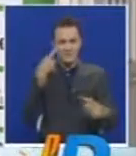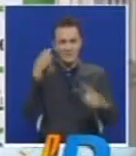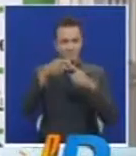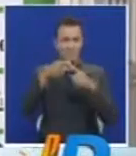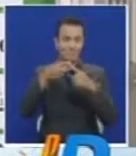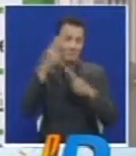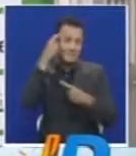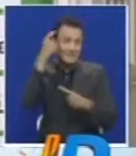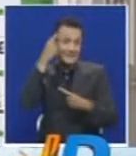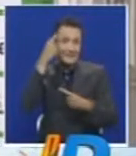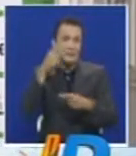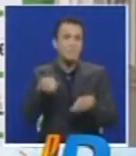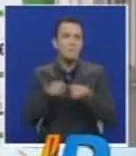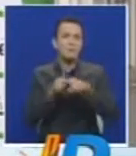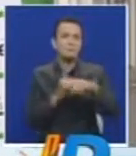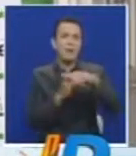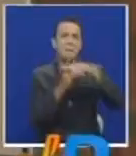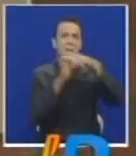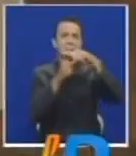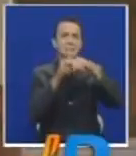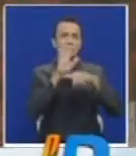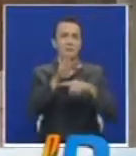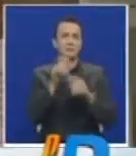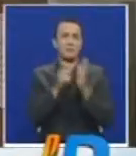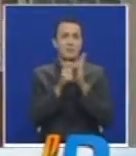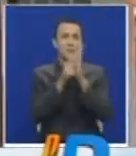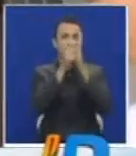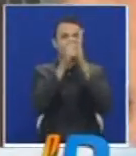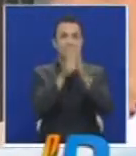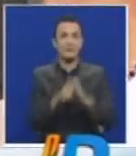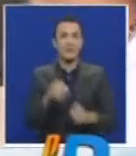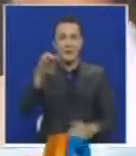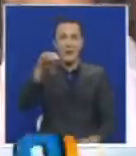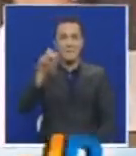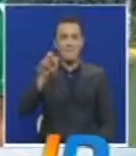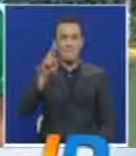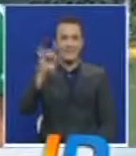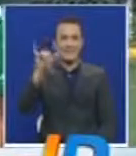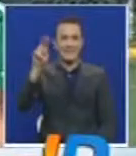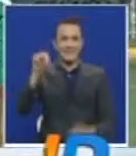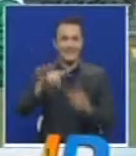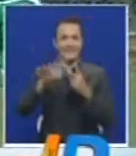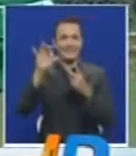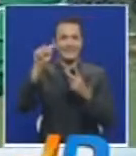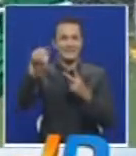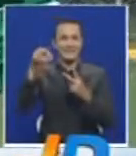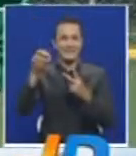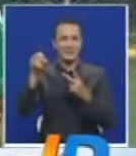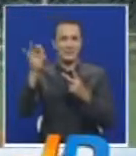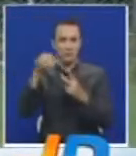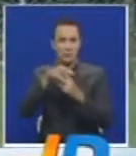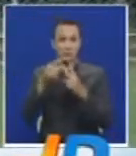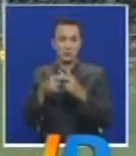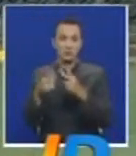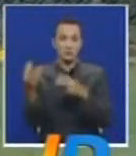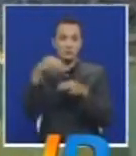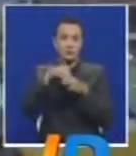ahí sumando en reclasificación. Con el ingreso de Martínez y Santos se espera mantener viva la esperanza de ganar el